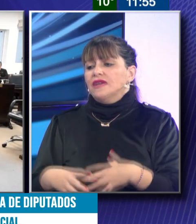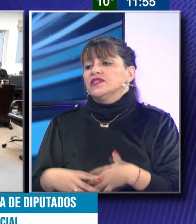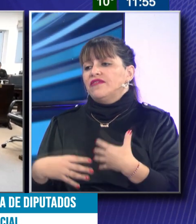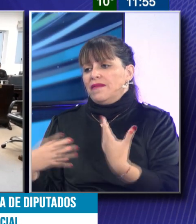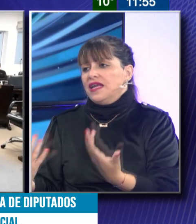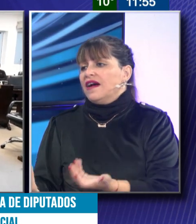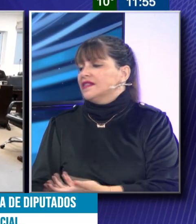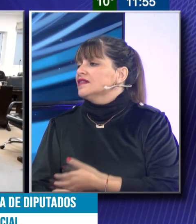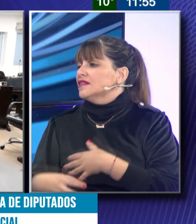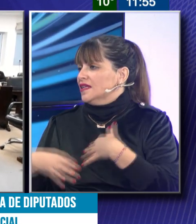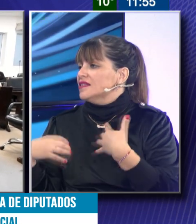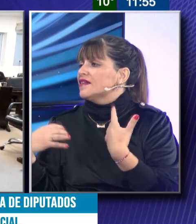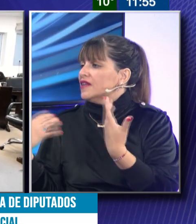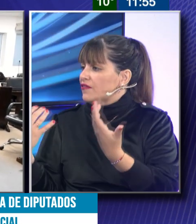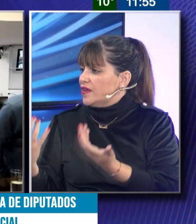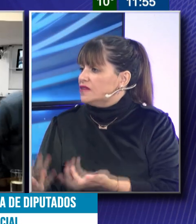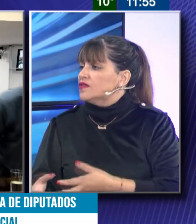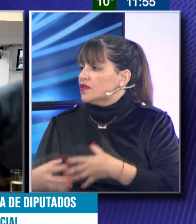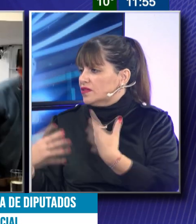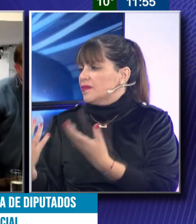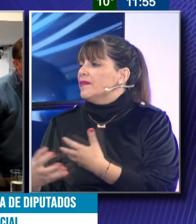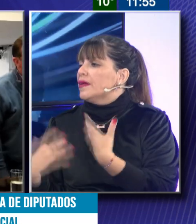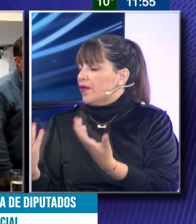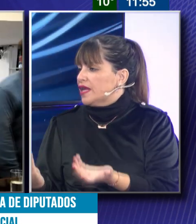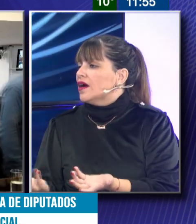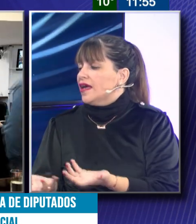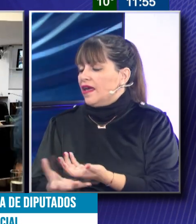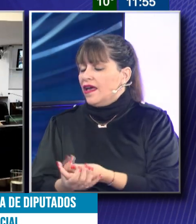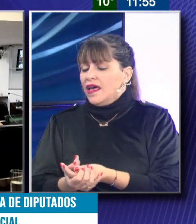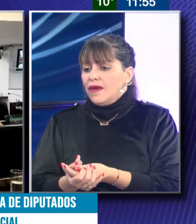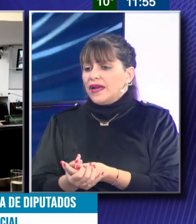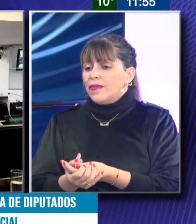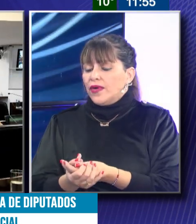contactan y demás, muchas familias que a veces hasta tienen que hacer beneficios, sorteos y demás